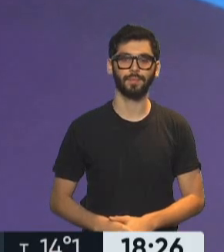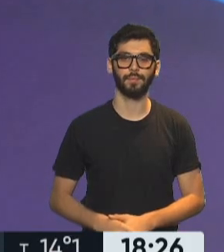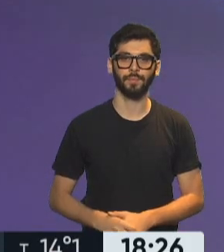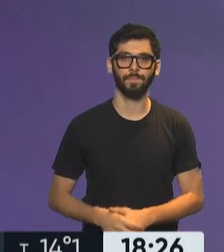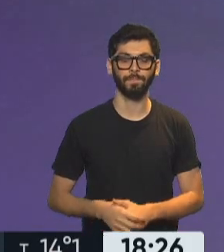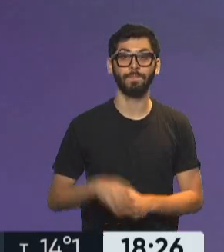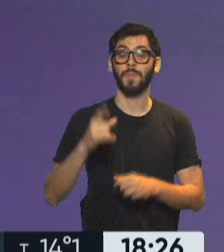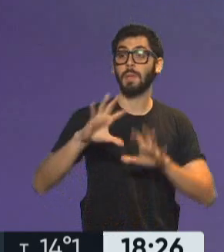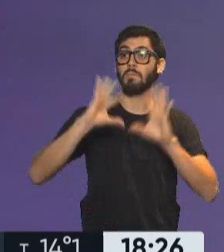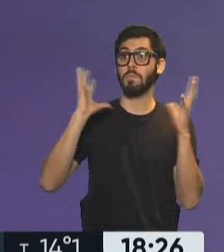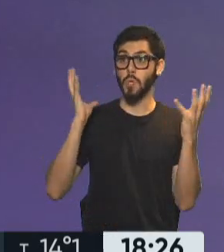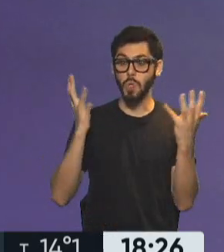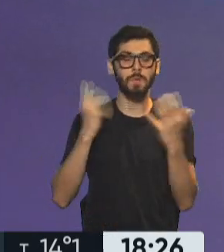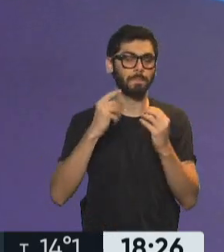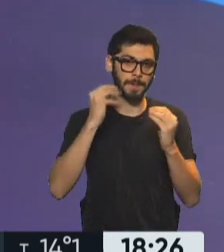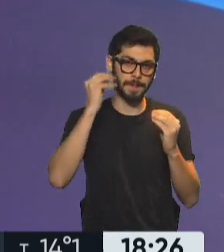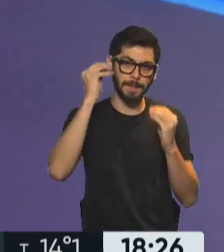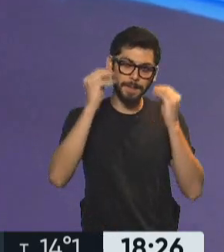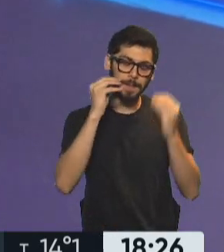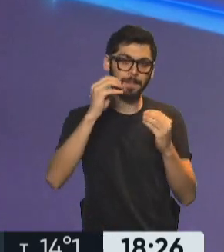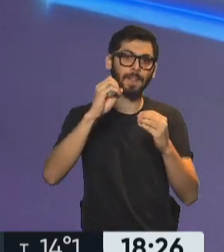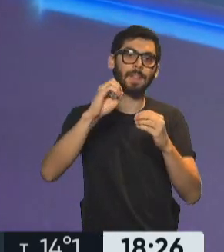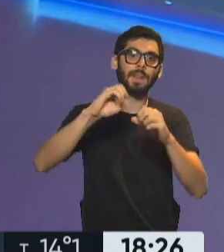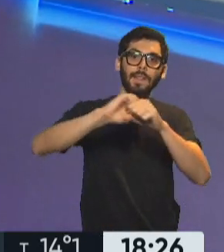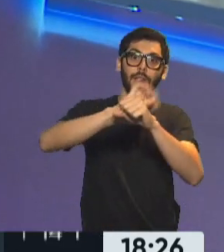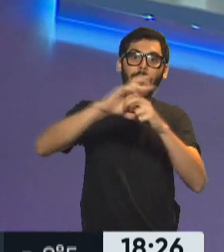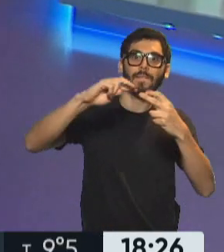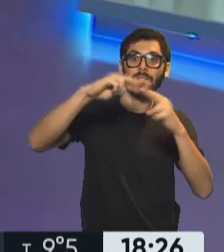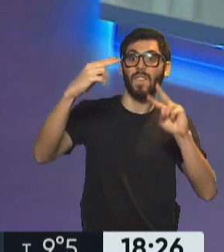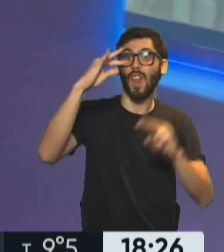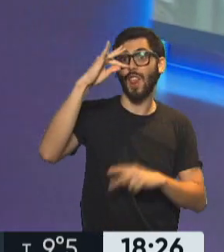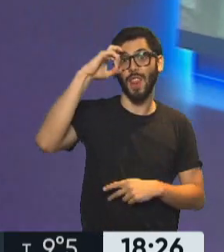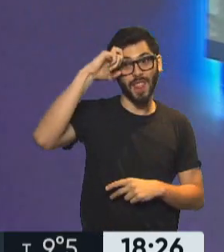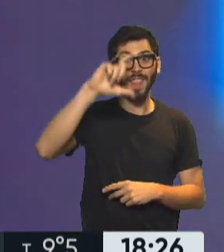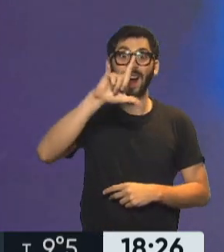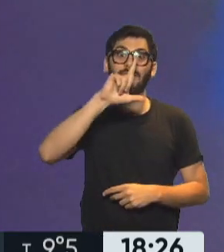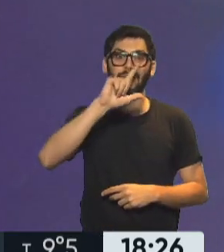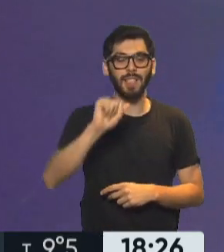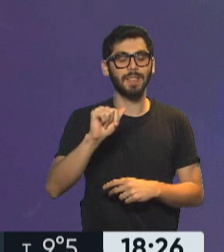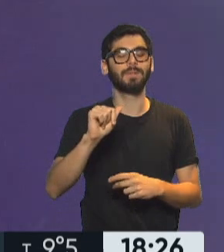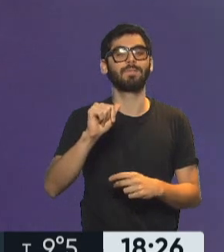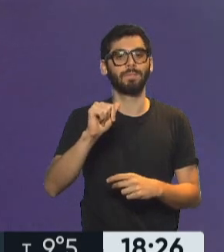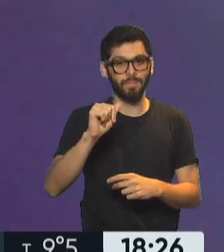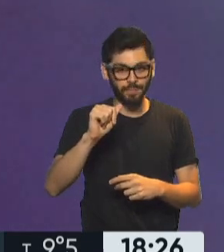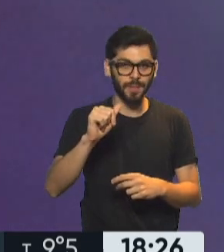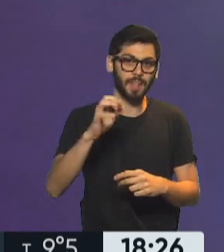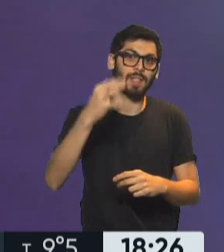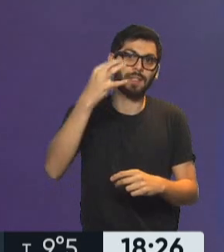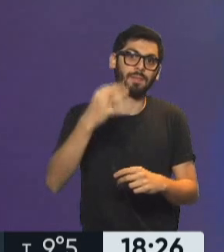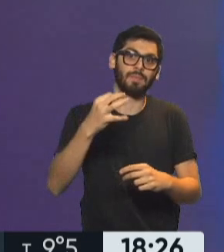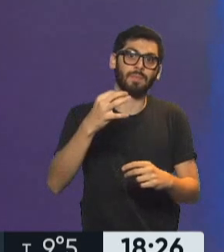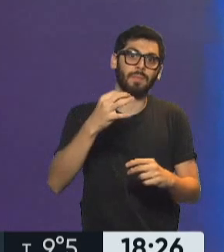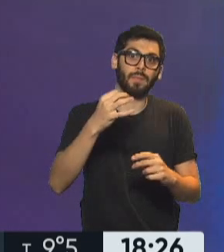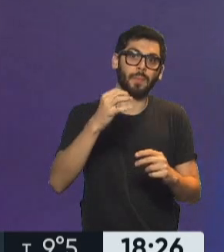Y algo que preocupa al mundo, hay algo que se llama variante Delta, las letras del alfabeto para